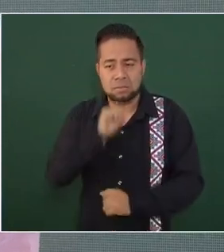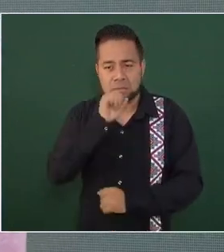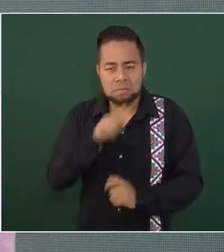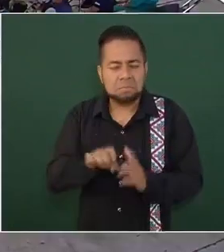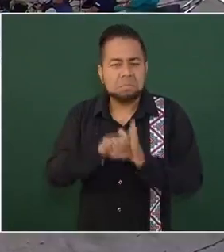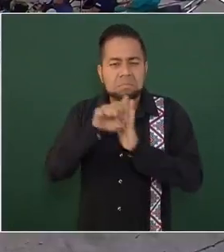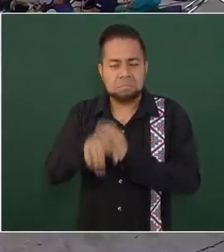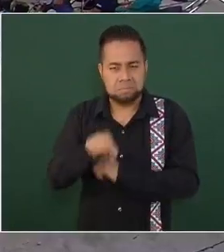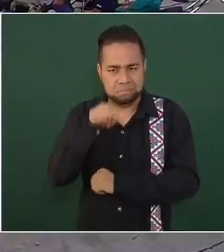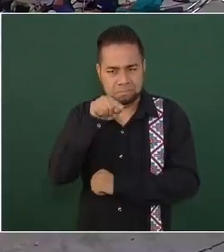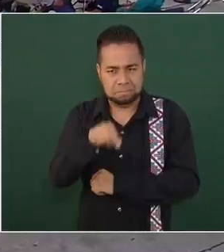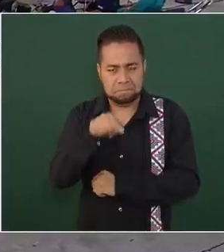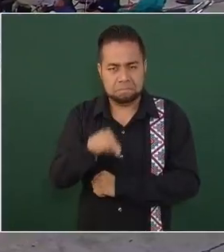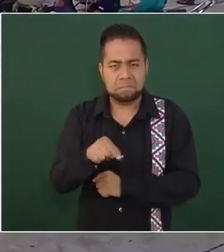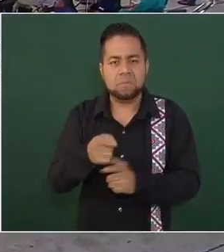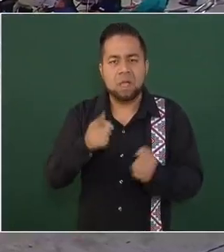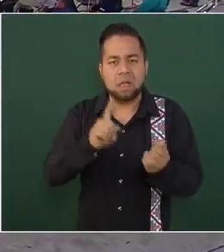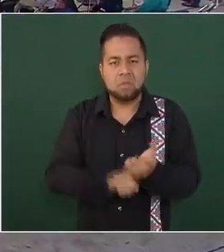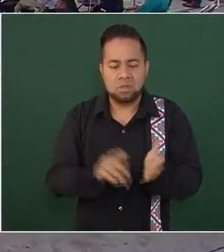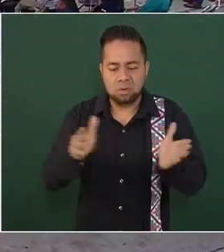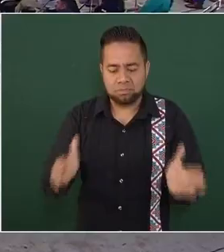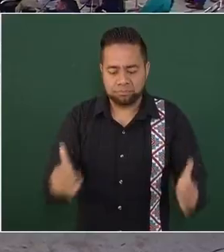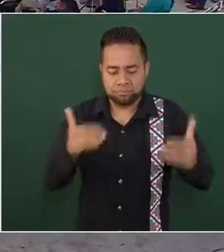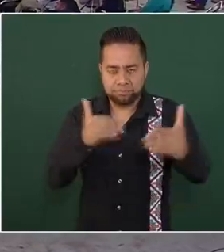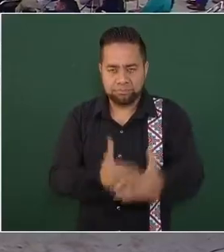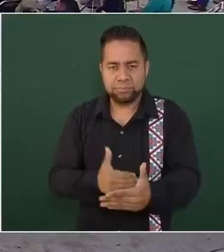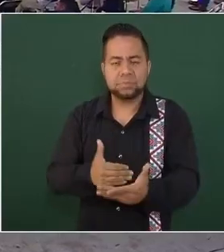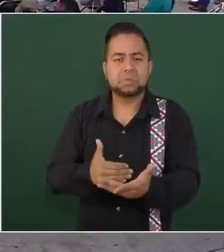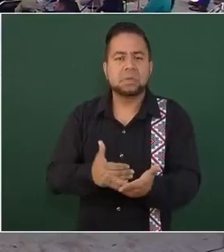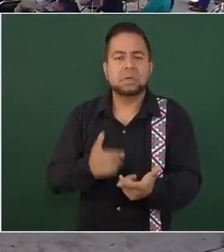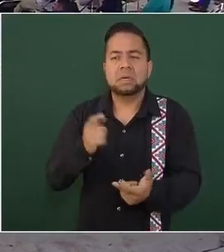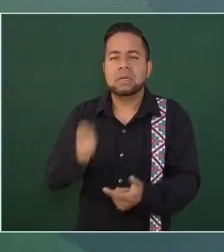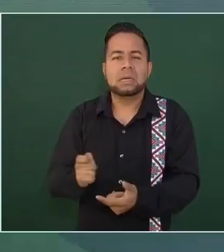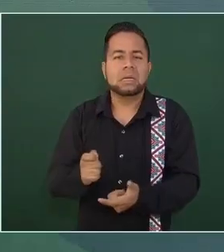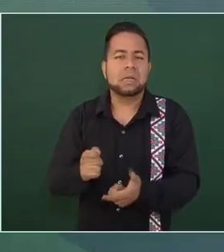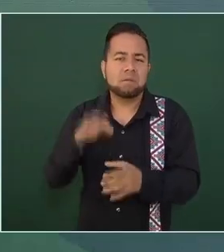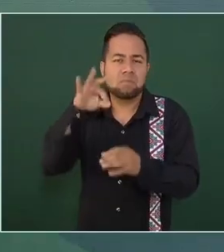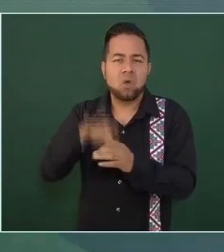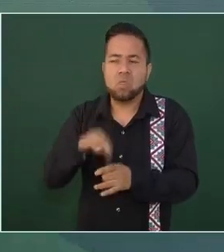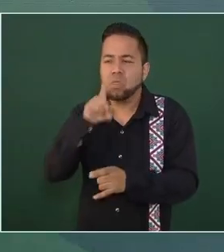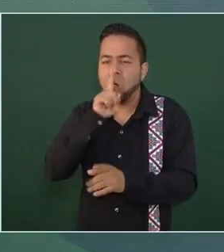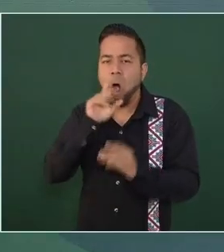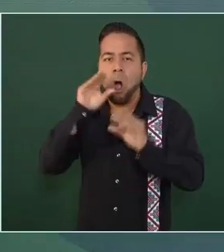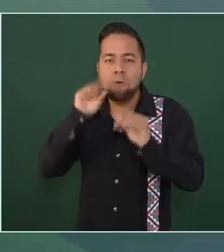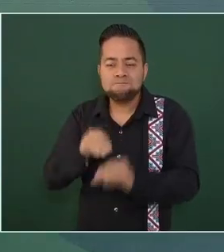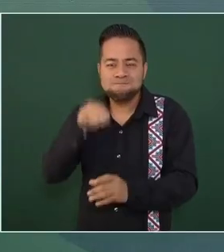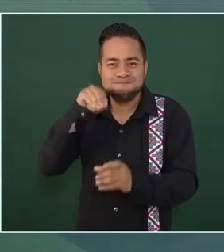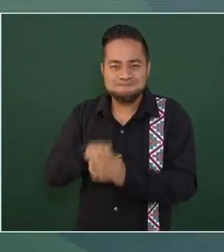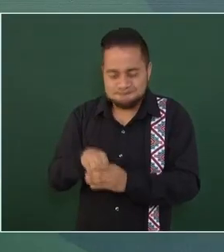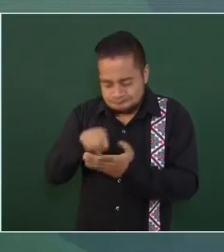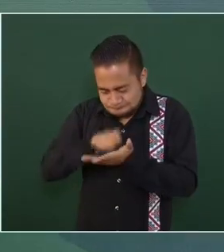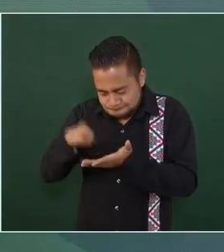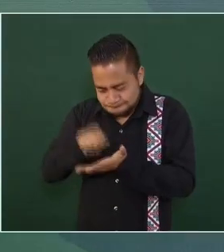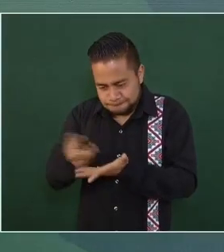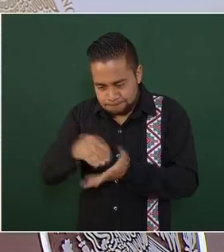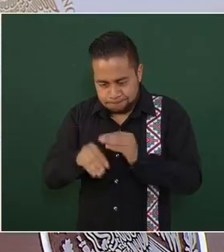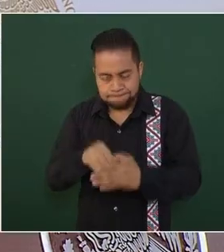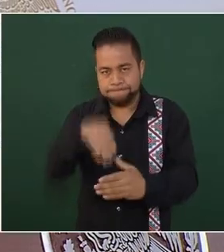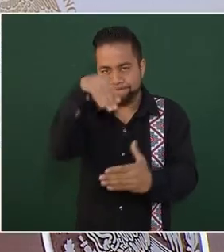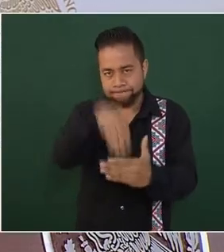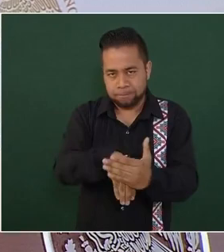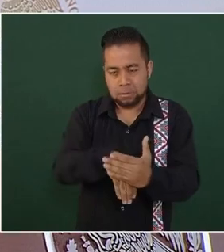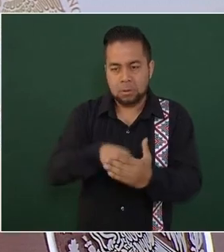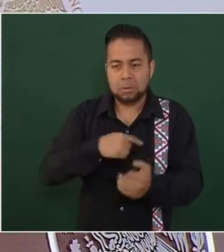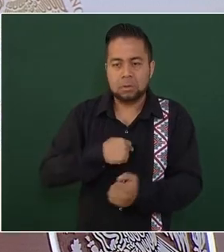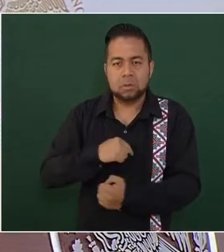caso es en urnas es voto secreto nunca he abogado